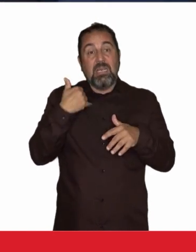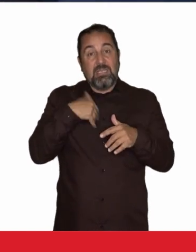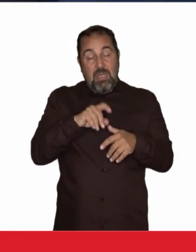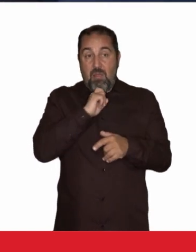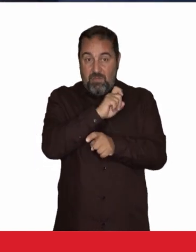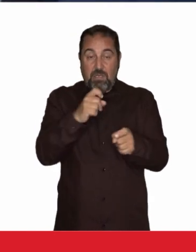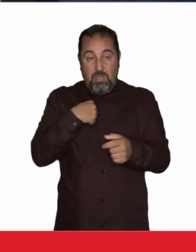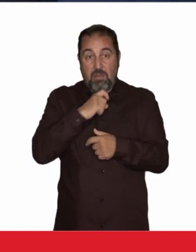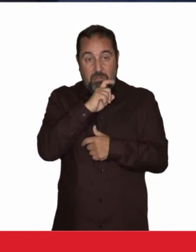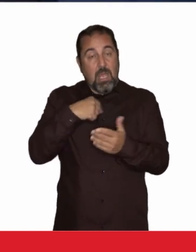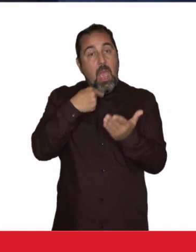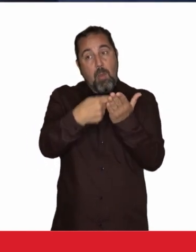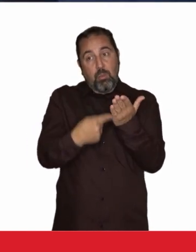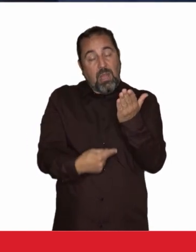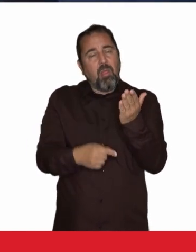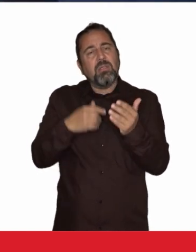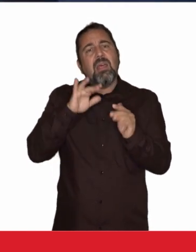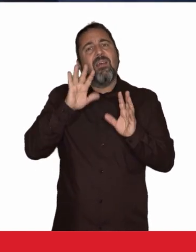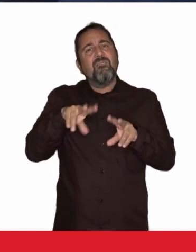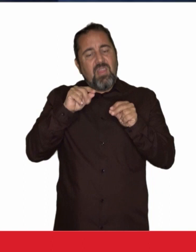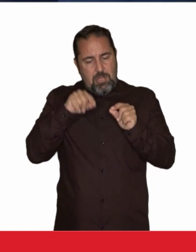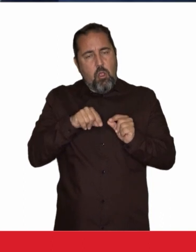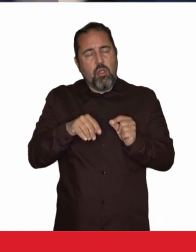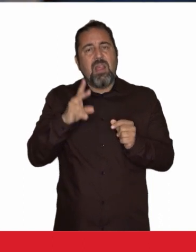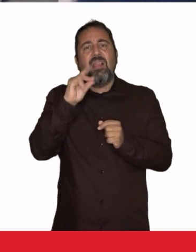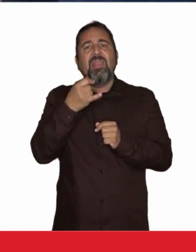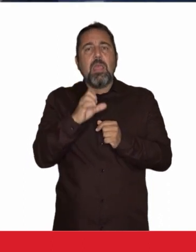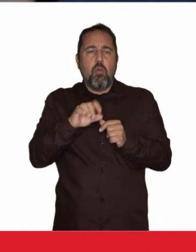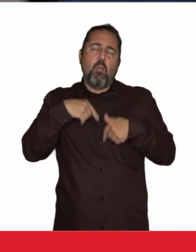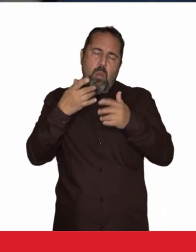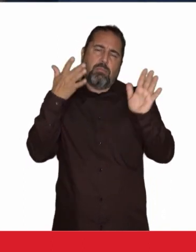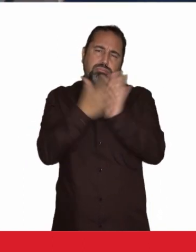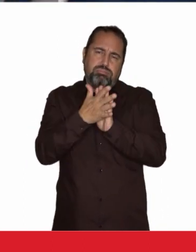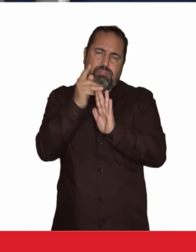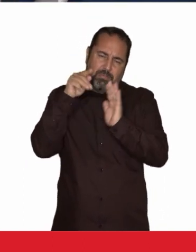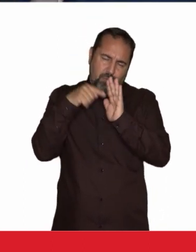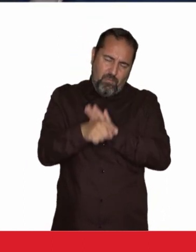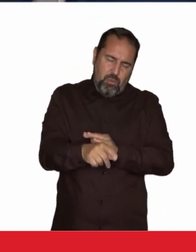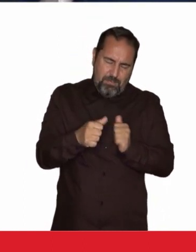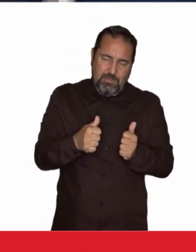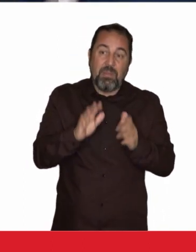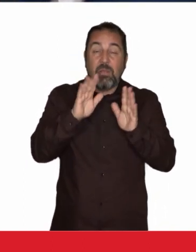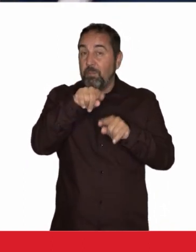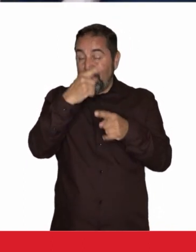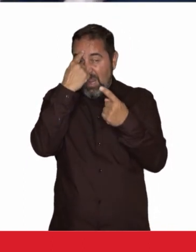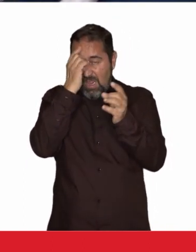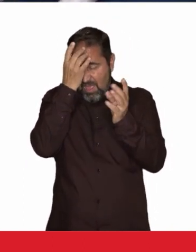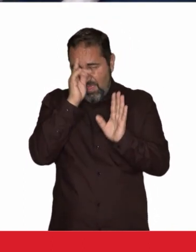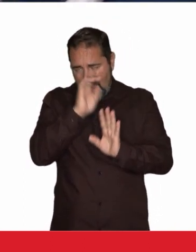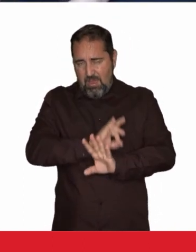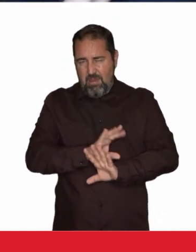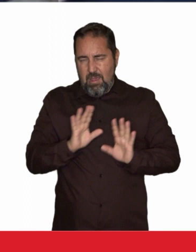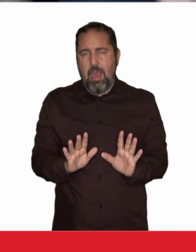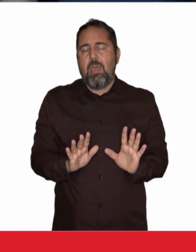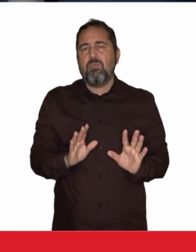sesión presencial esta del 15 de junio, que ya estáis al corriente y que ya os habéis ido apuntando y que al final de la sesión de hoy Diego os explicará más cosas sobre